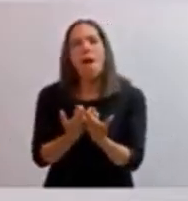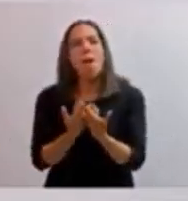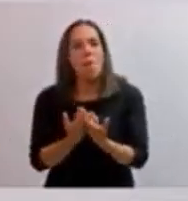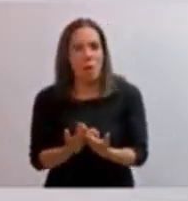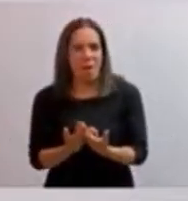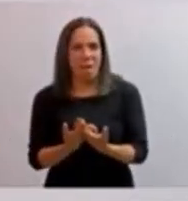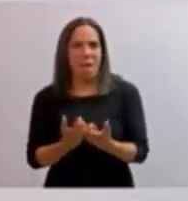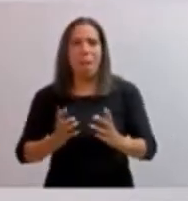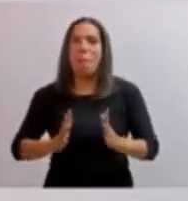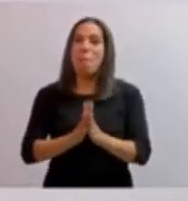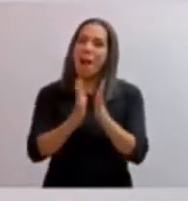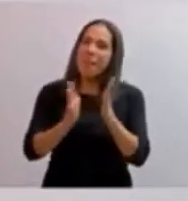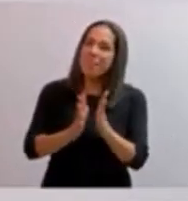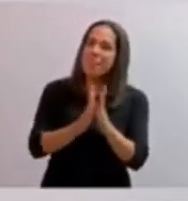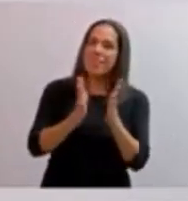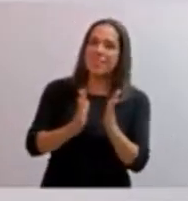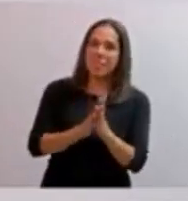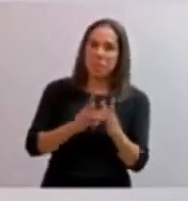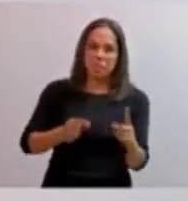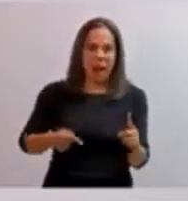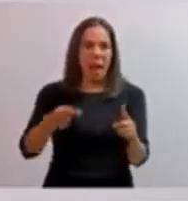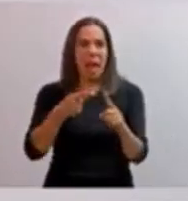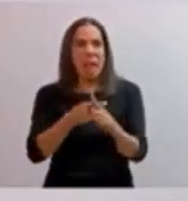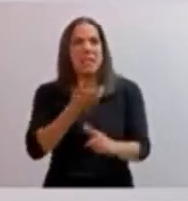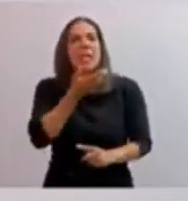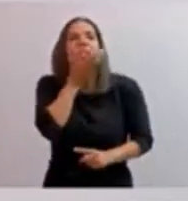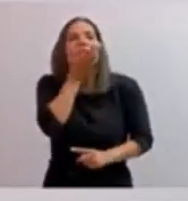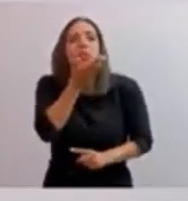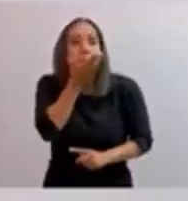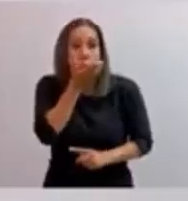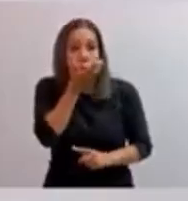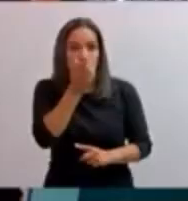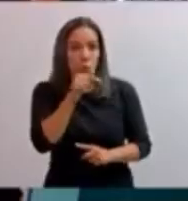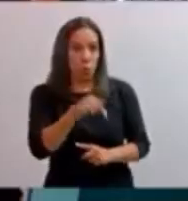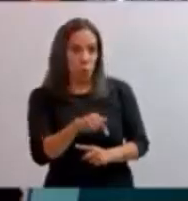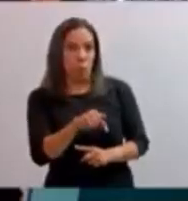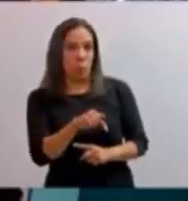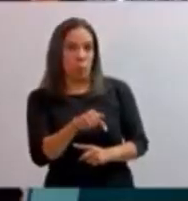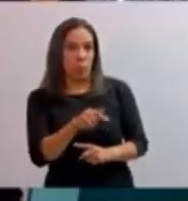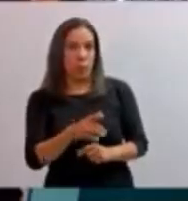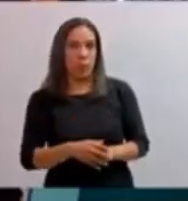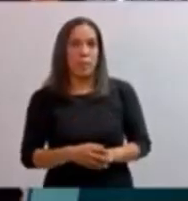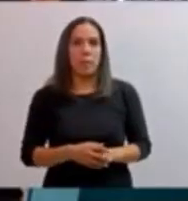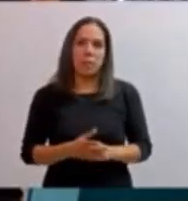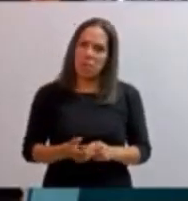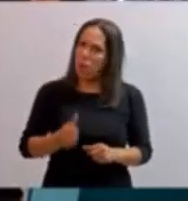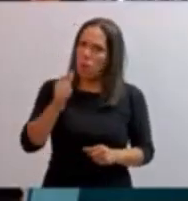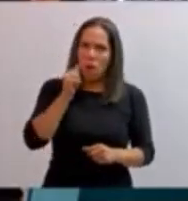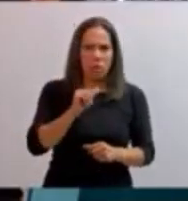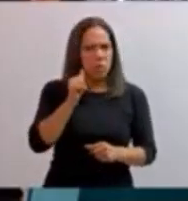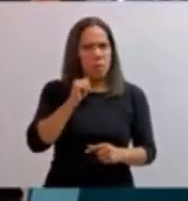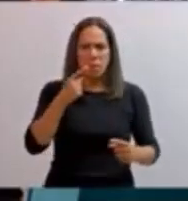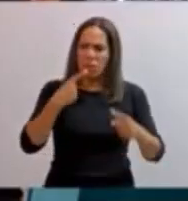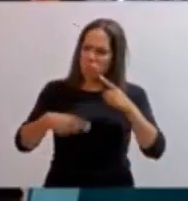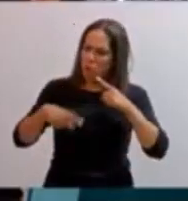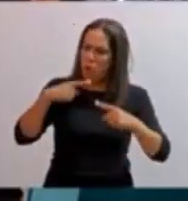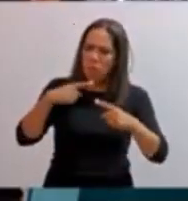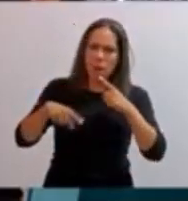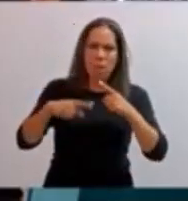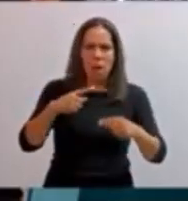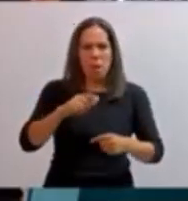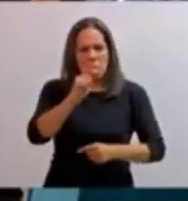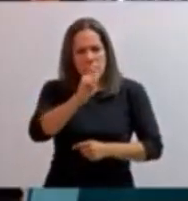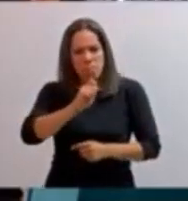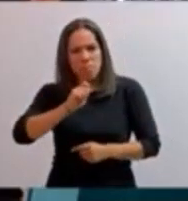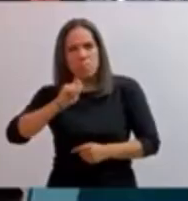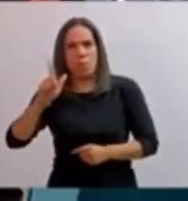reflexión crítica sobre esas prácticas. Esto está en un permanente diálogo profesional en donde se recupera